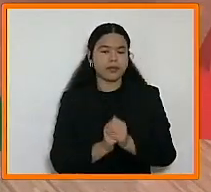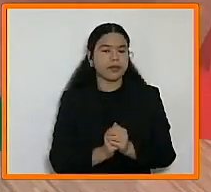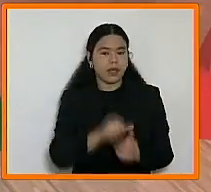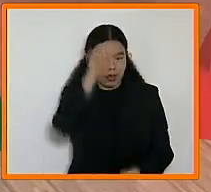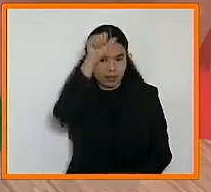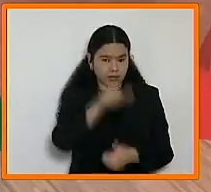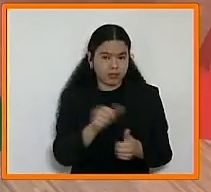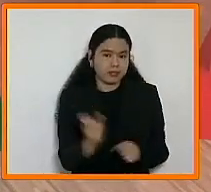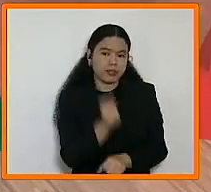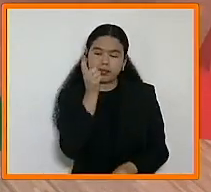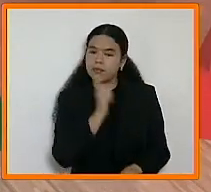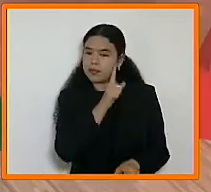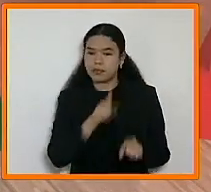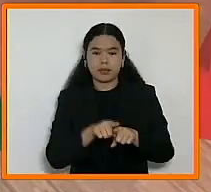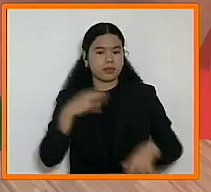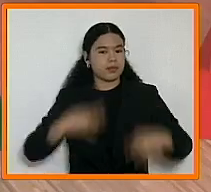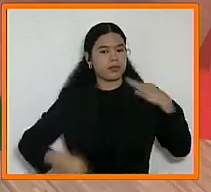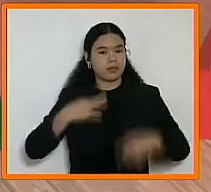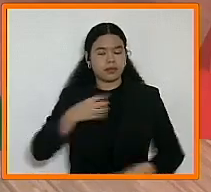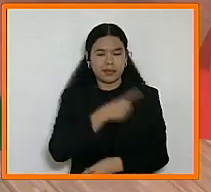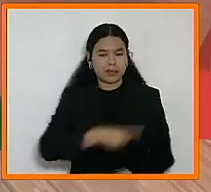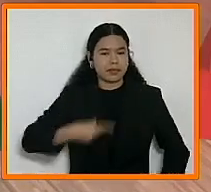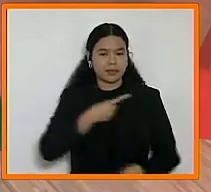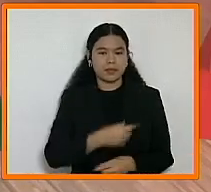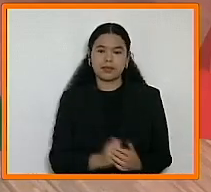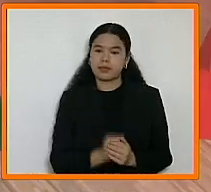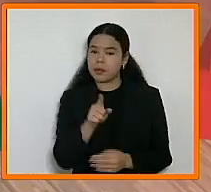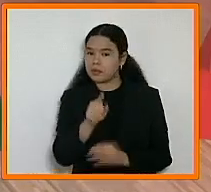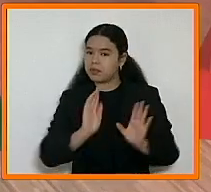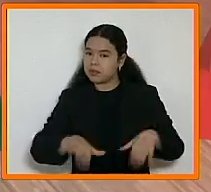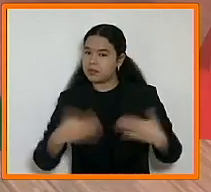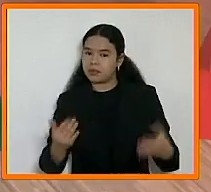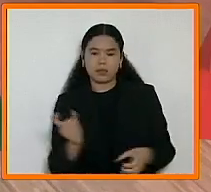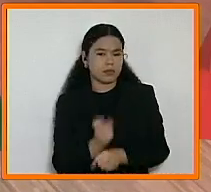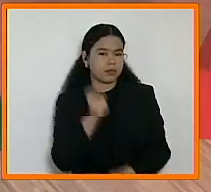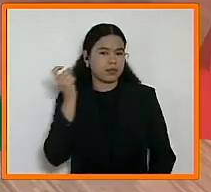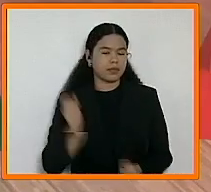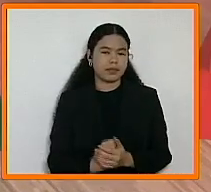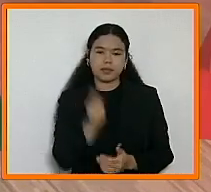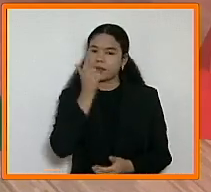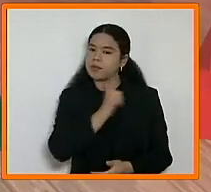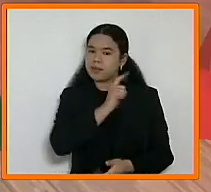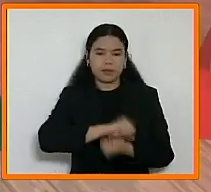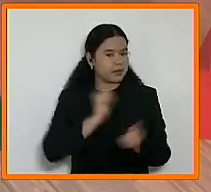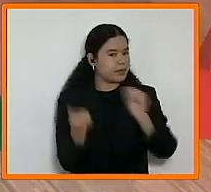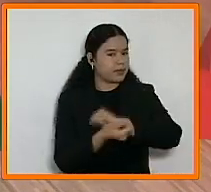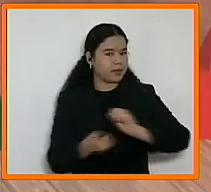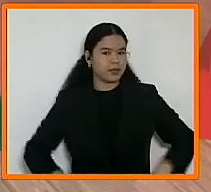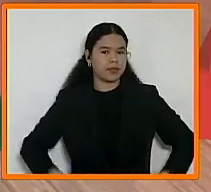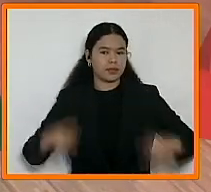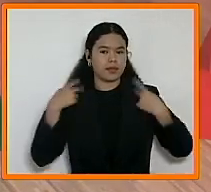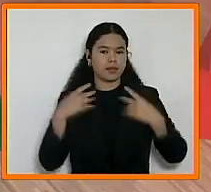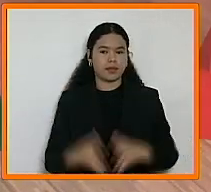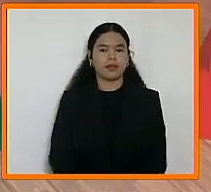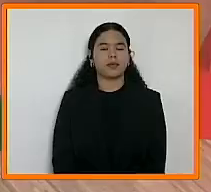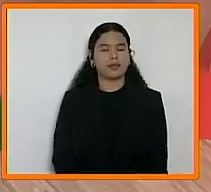que ganarse la Loto también es alegría y diversión. ¿Y vos cómo te la vas a ganar? Loto te cambia la